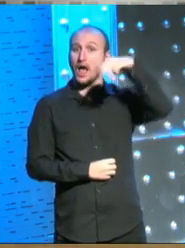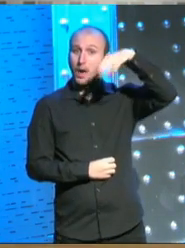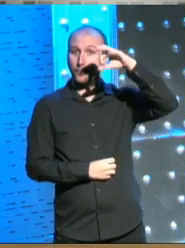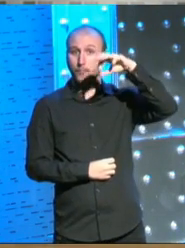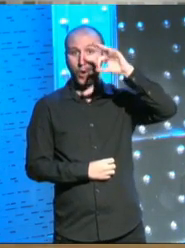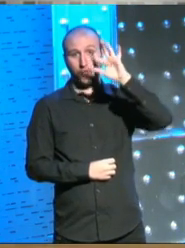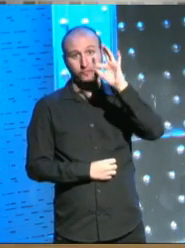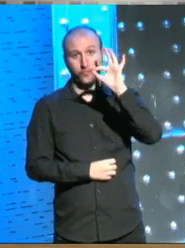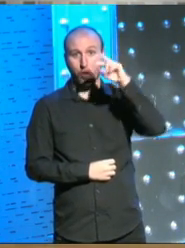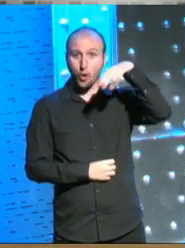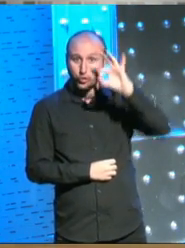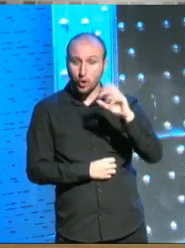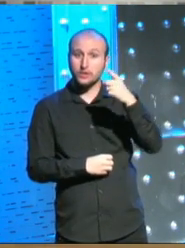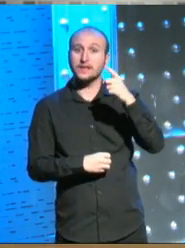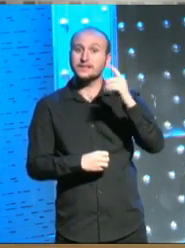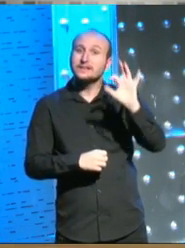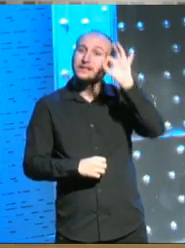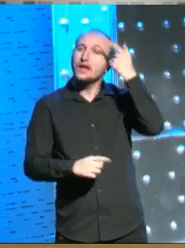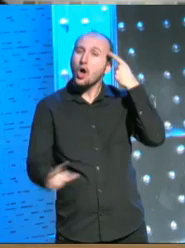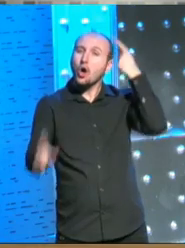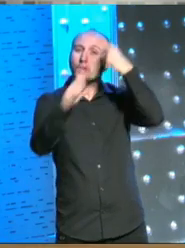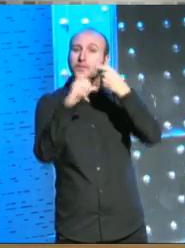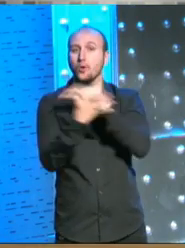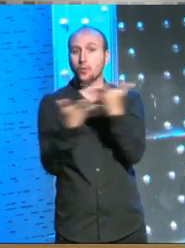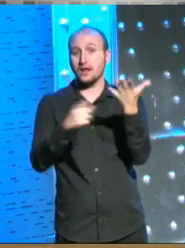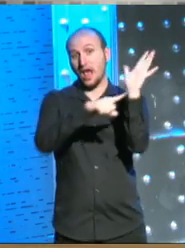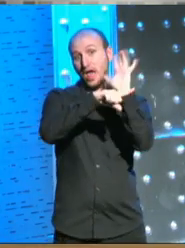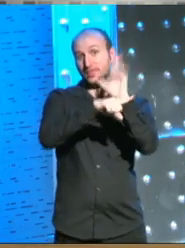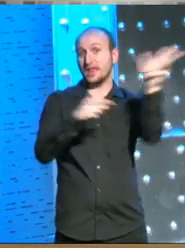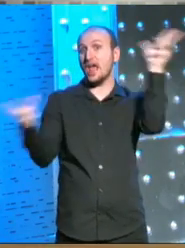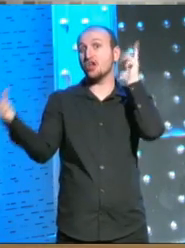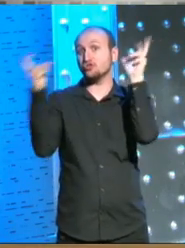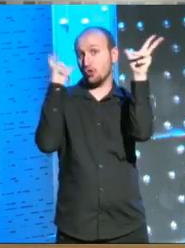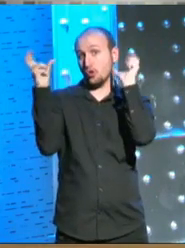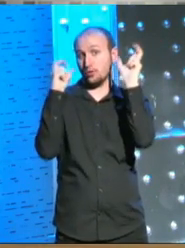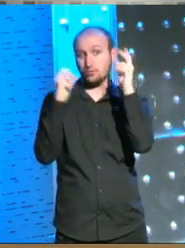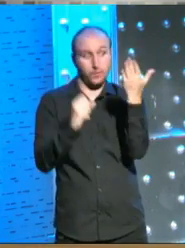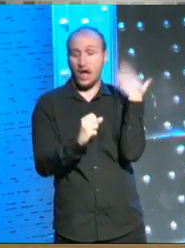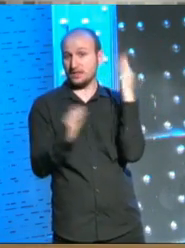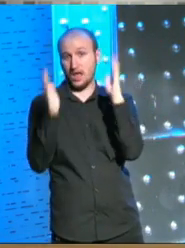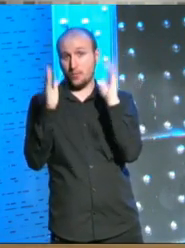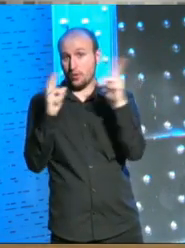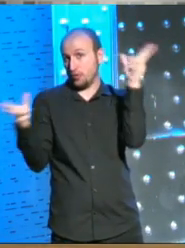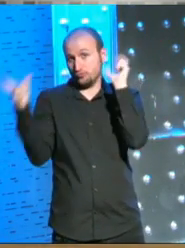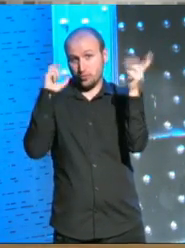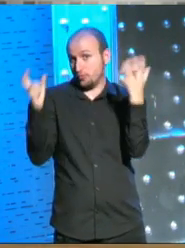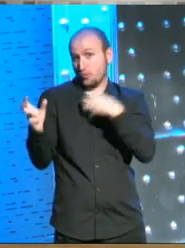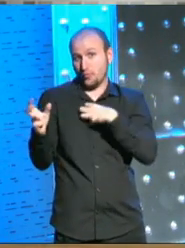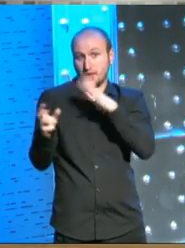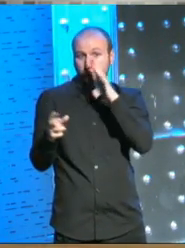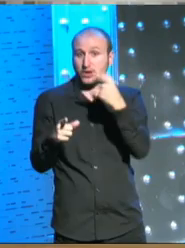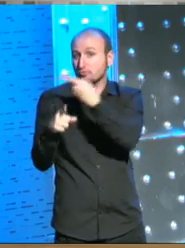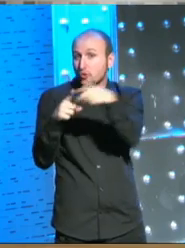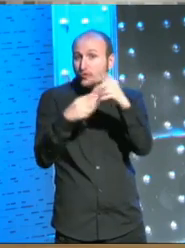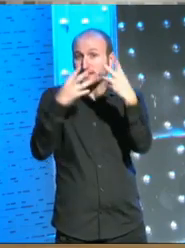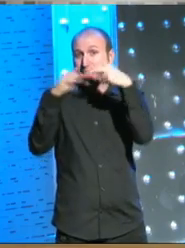aspiraba a fundir la imagen en movimiento, aspiraba a hacer cine sonoro cuando no se podía hacer, no había amplificadores de sonido.